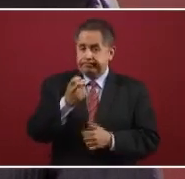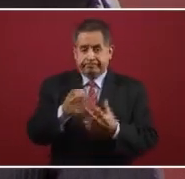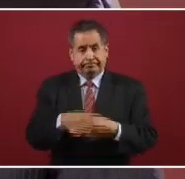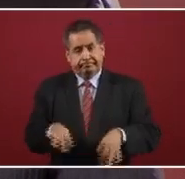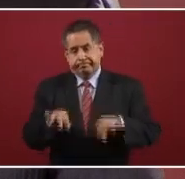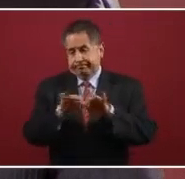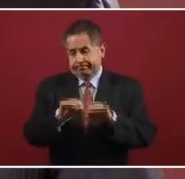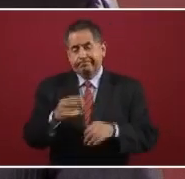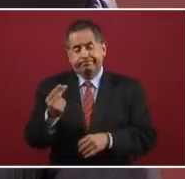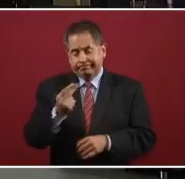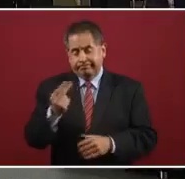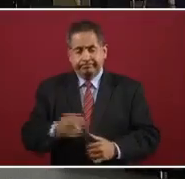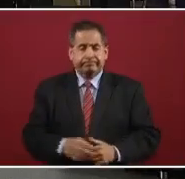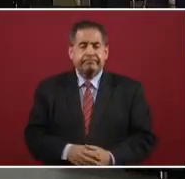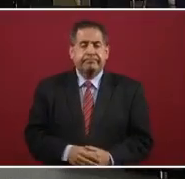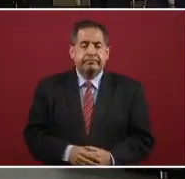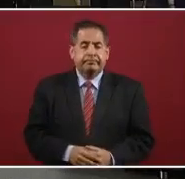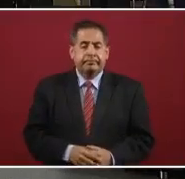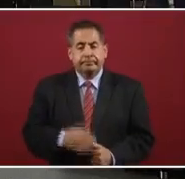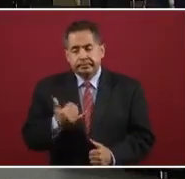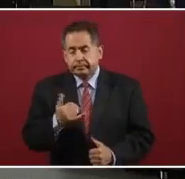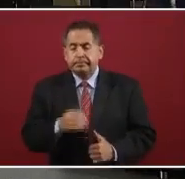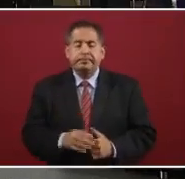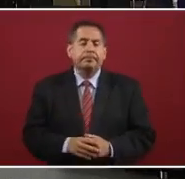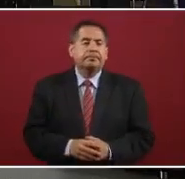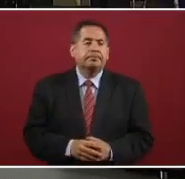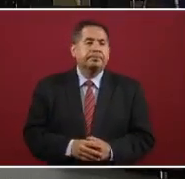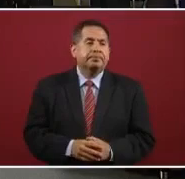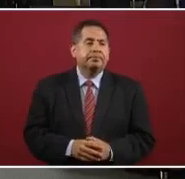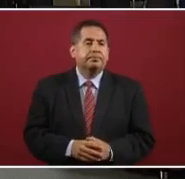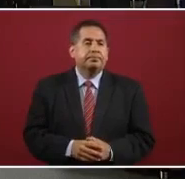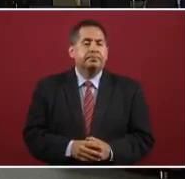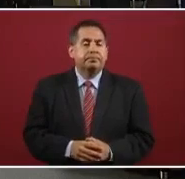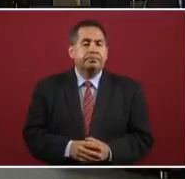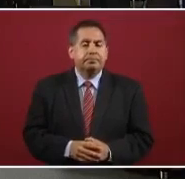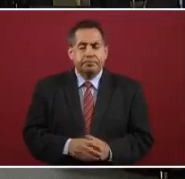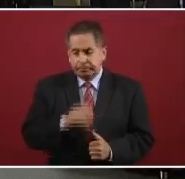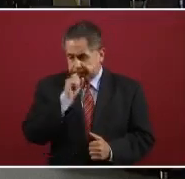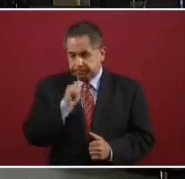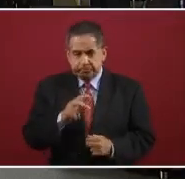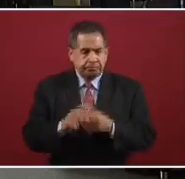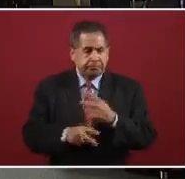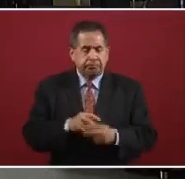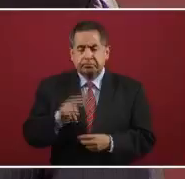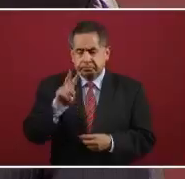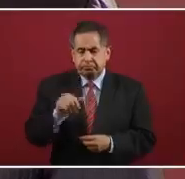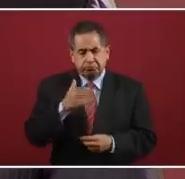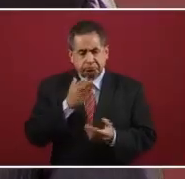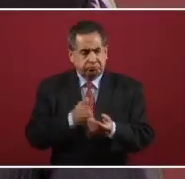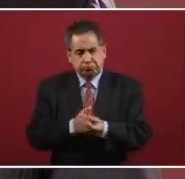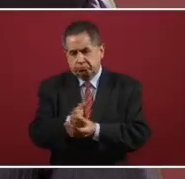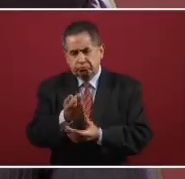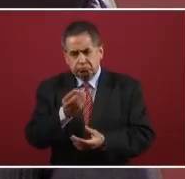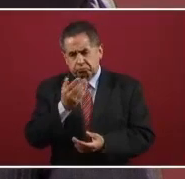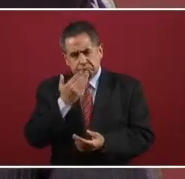bastante y vamos bien, vamos por buen camino.